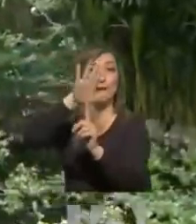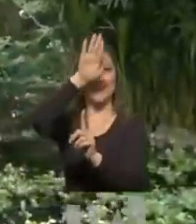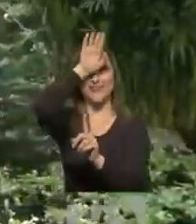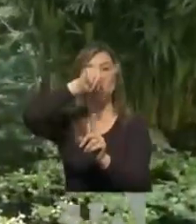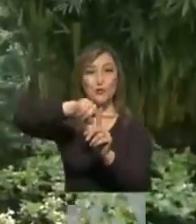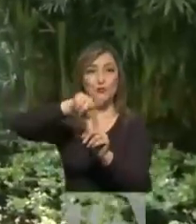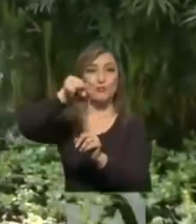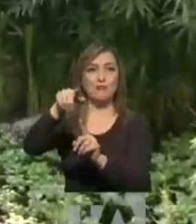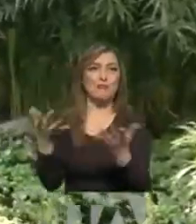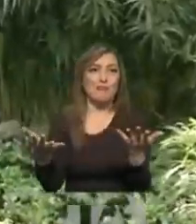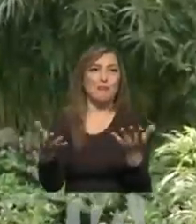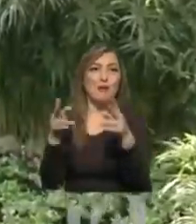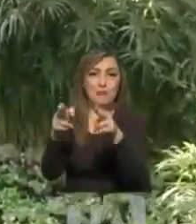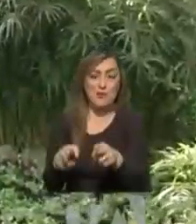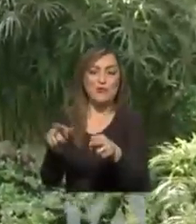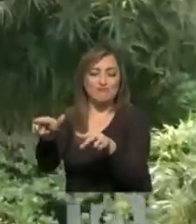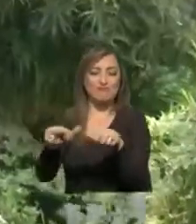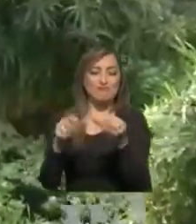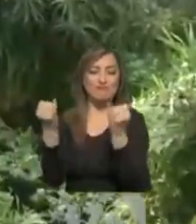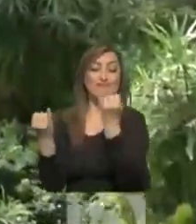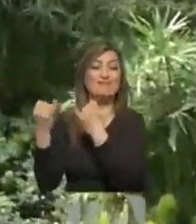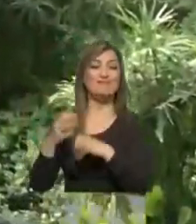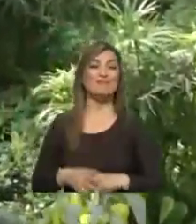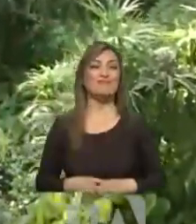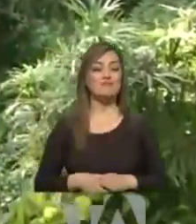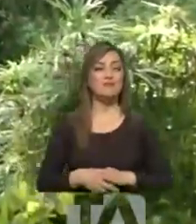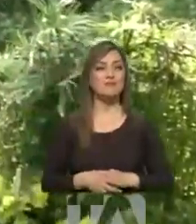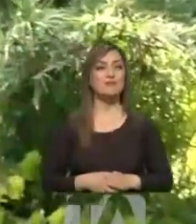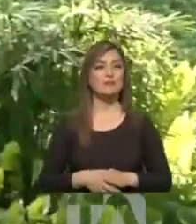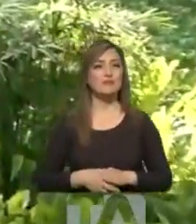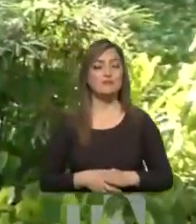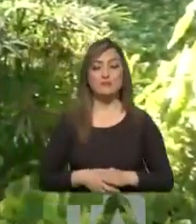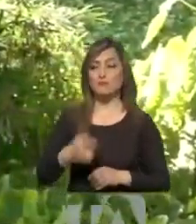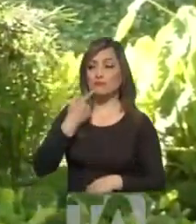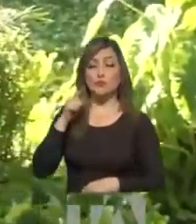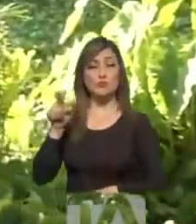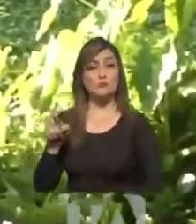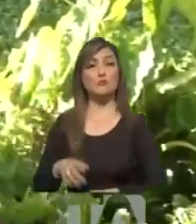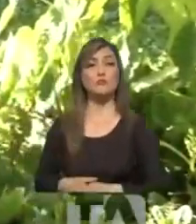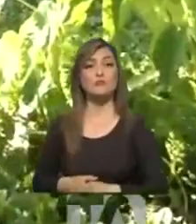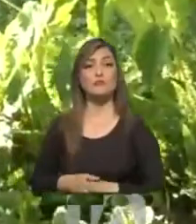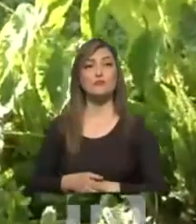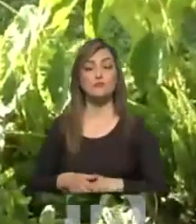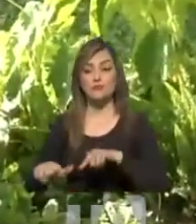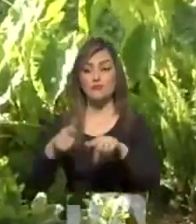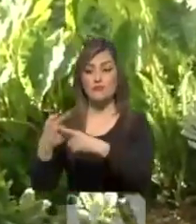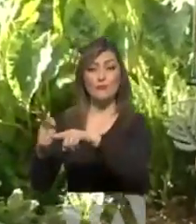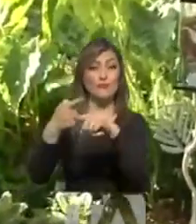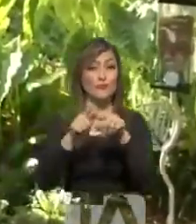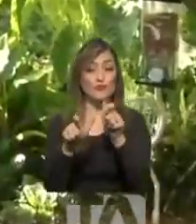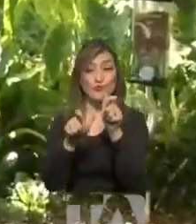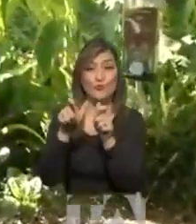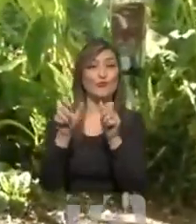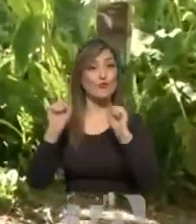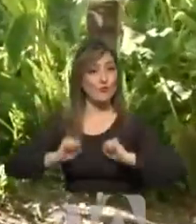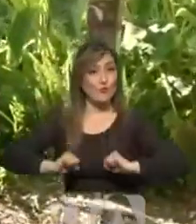Carolina, aquí se ubica el Jardín Botánico. Me comentaba usted, Carolina, también, que hay aquí espacios dispuestos para que la gente